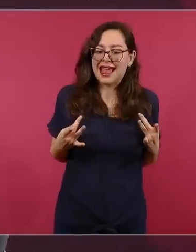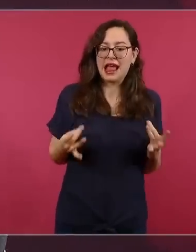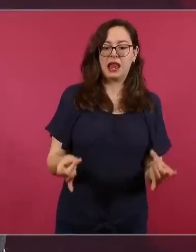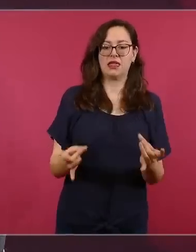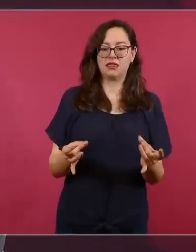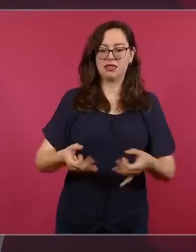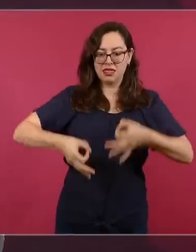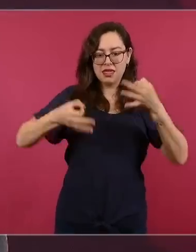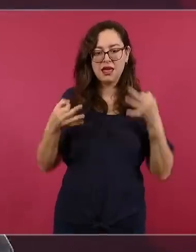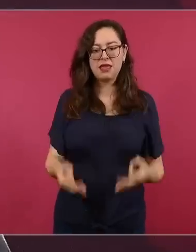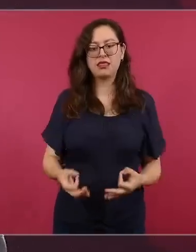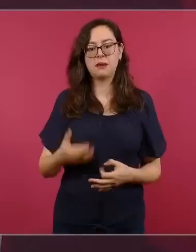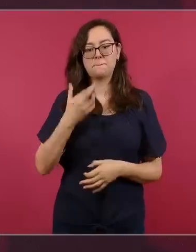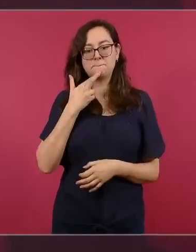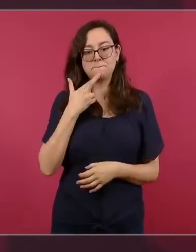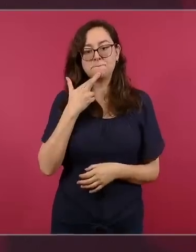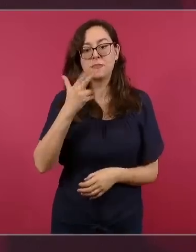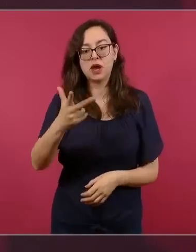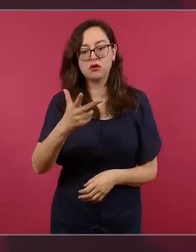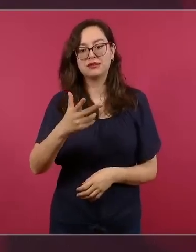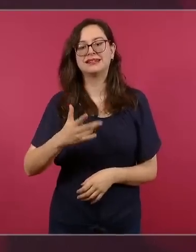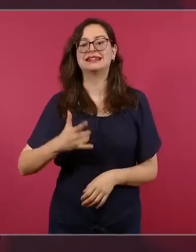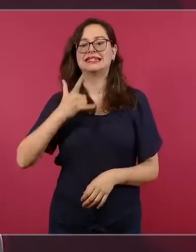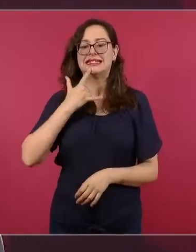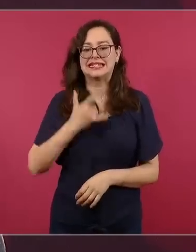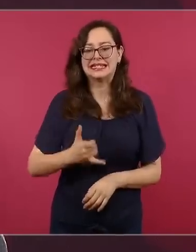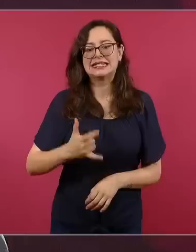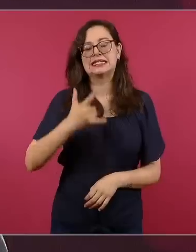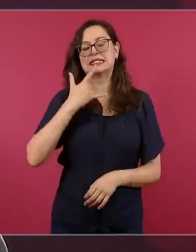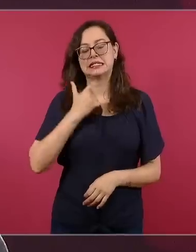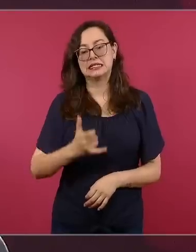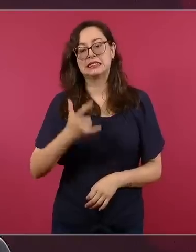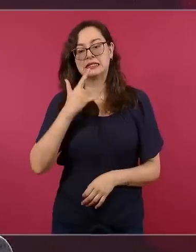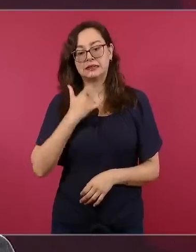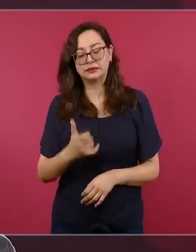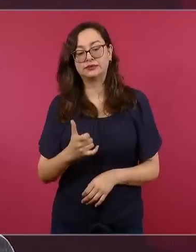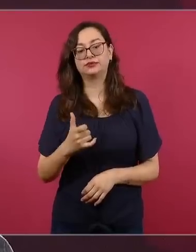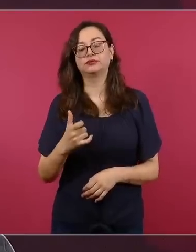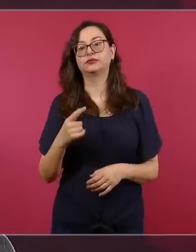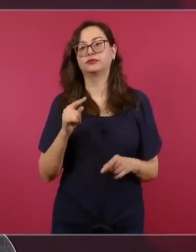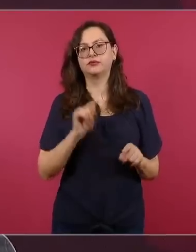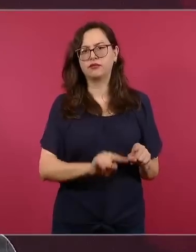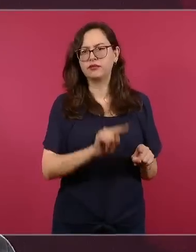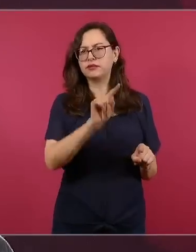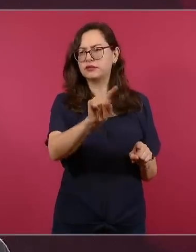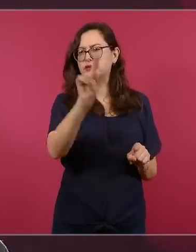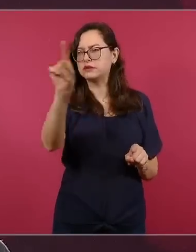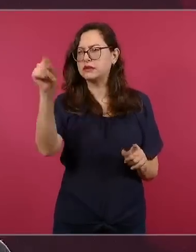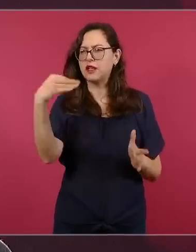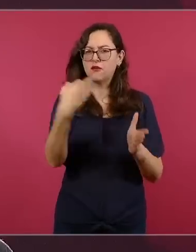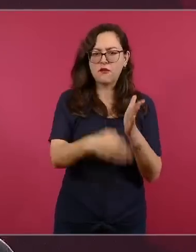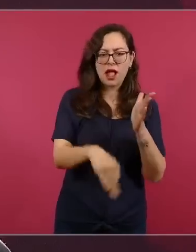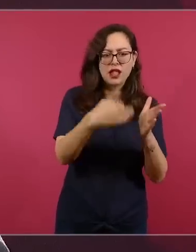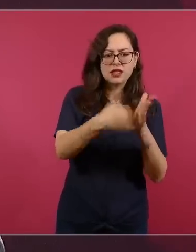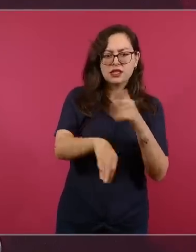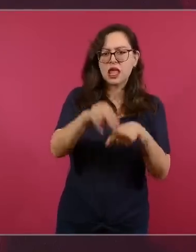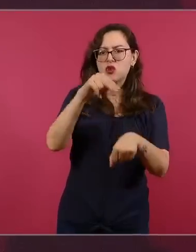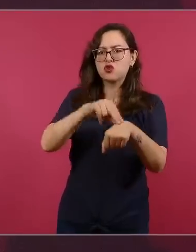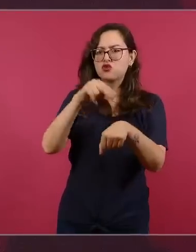Estamos haciendo un esfuerzo para que no falten los médicos,